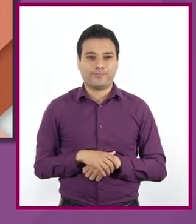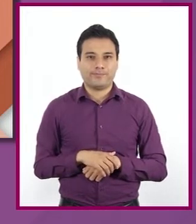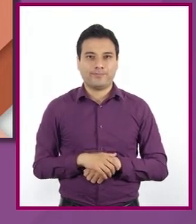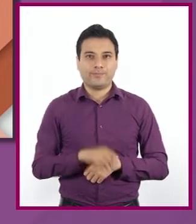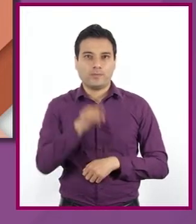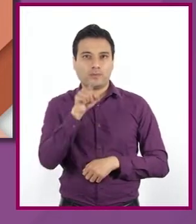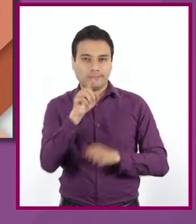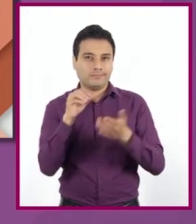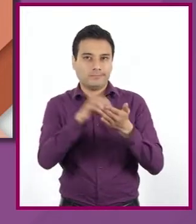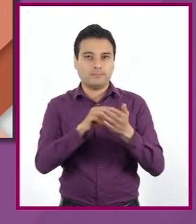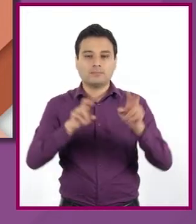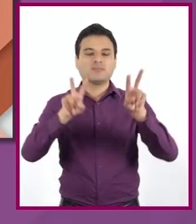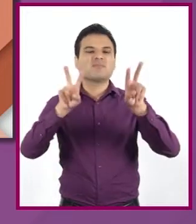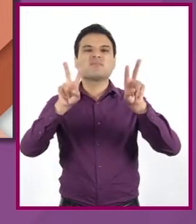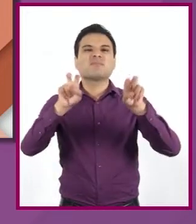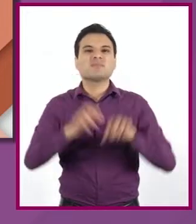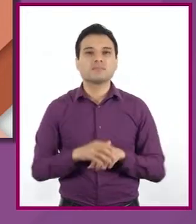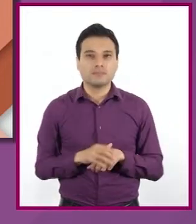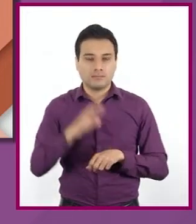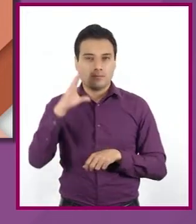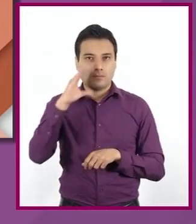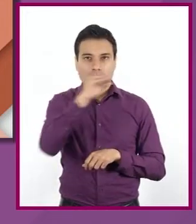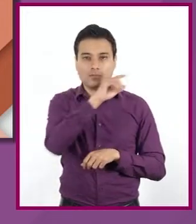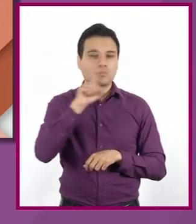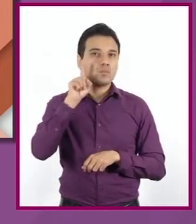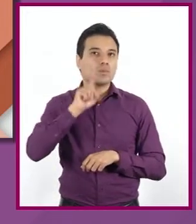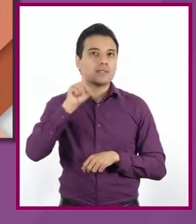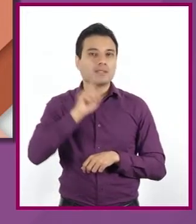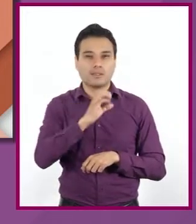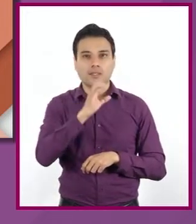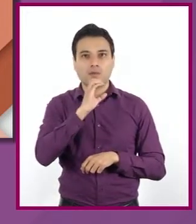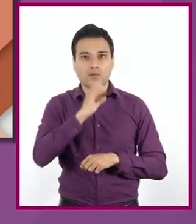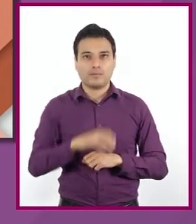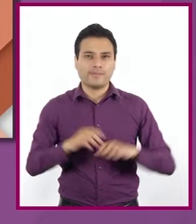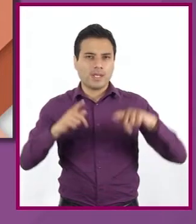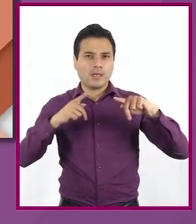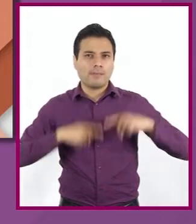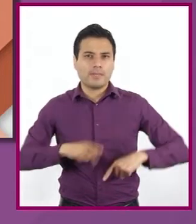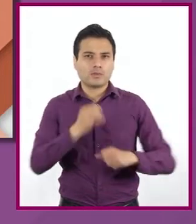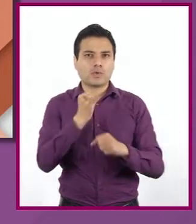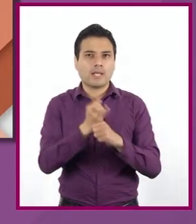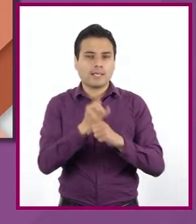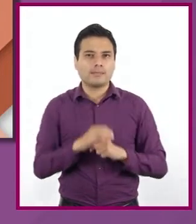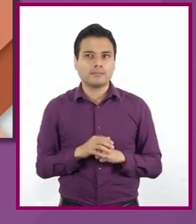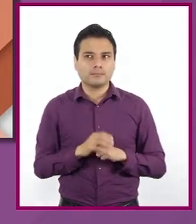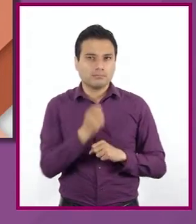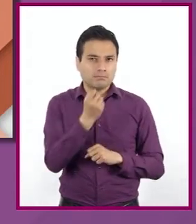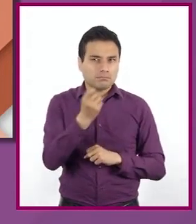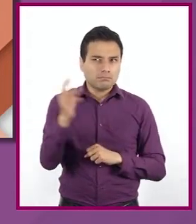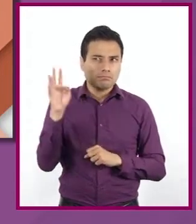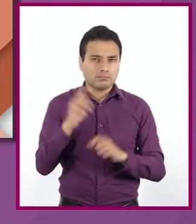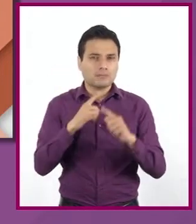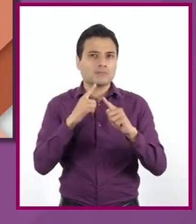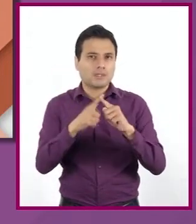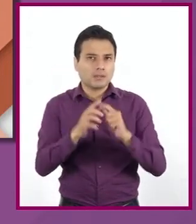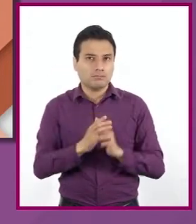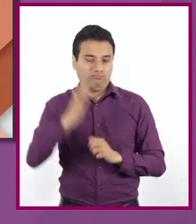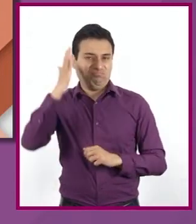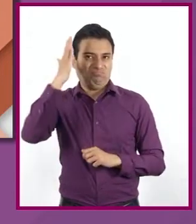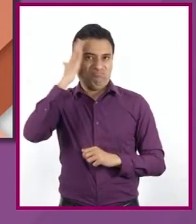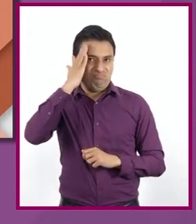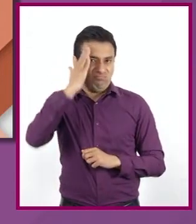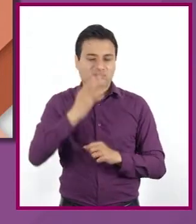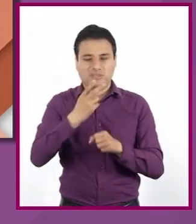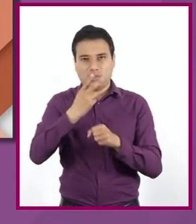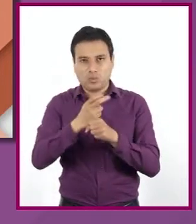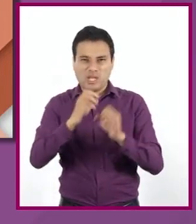título de la historia seleccionada, La mulata de Córdoba. En personajes anotaremos las figuras principales, secundarias o fugaces